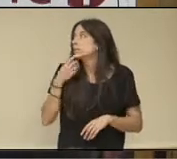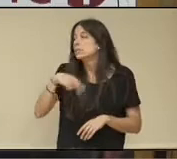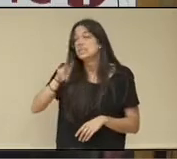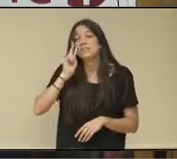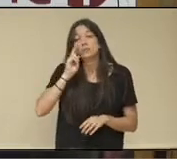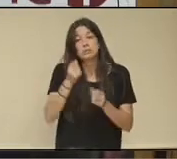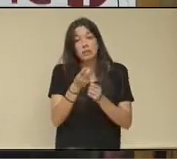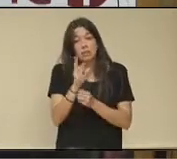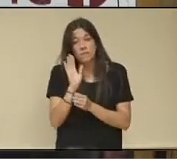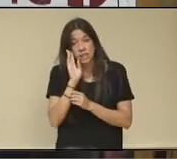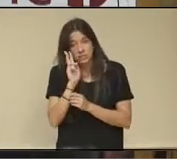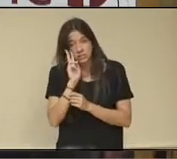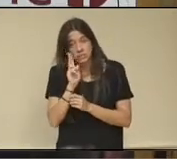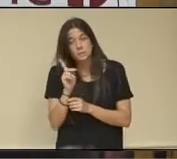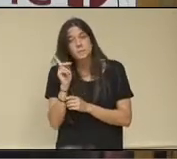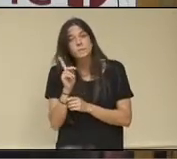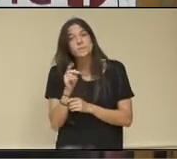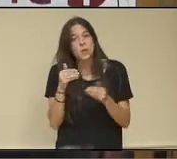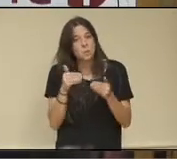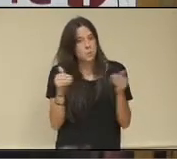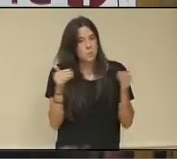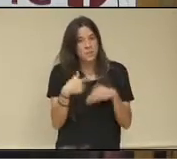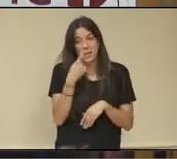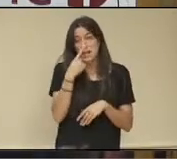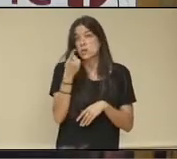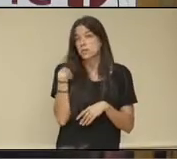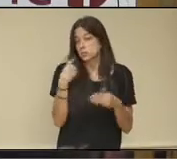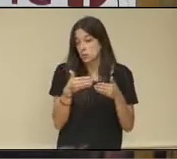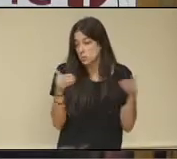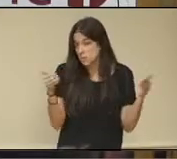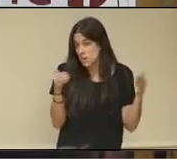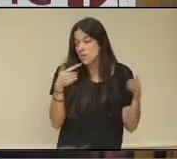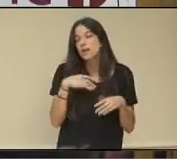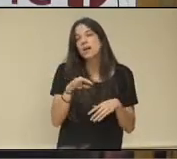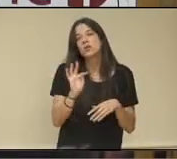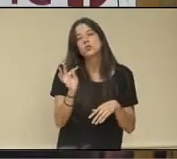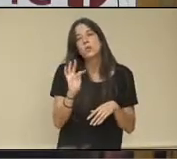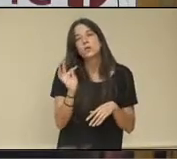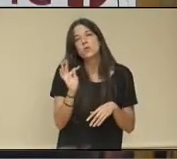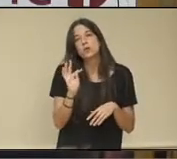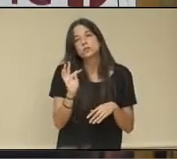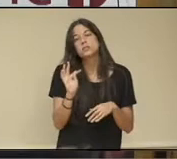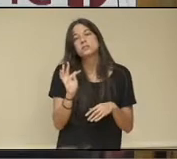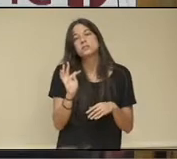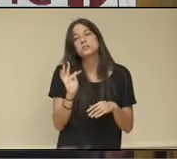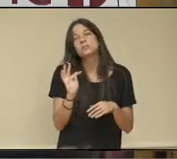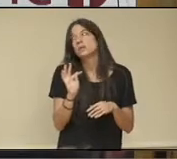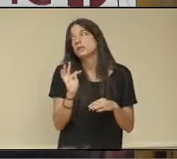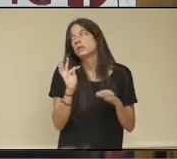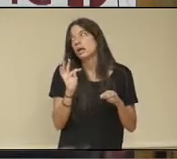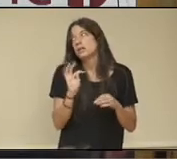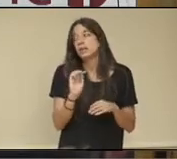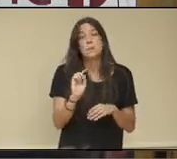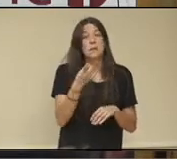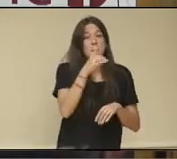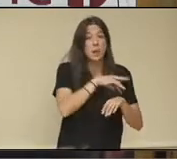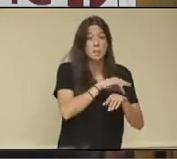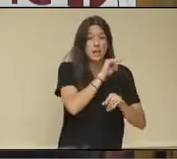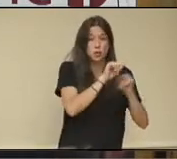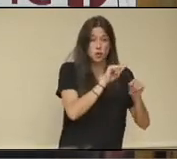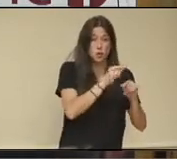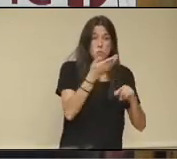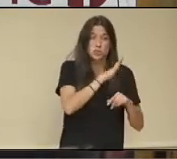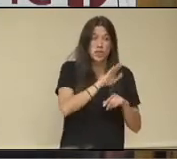es por primera vez el año pasado que la tuberculosis pasa de ser el primer patógeno con mayor